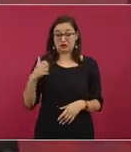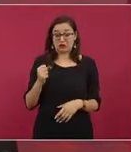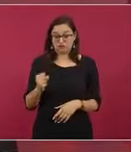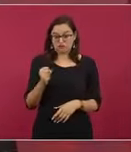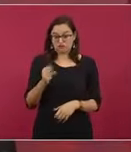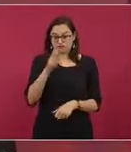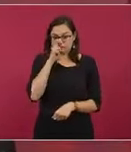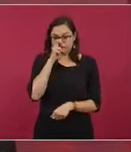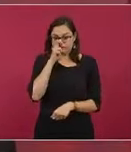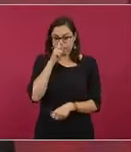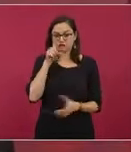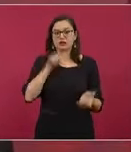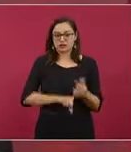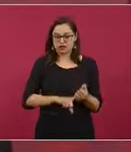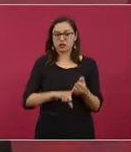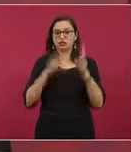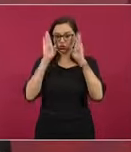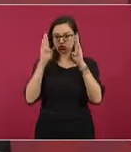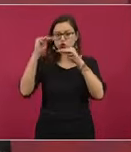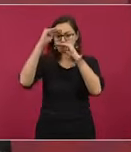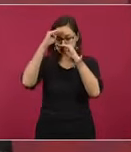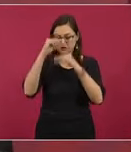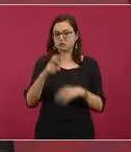como conservador.